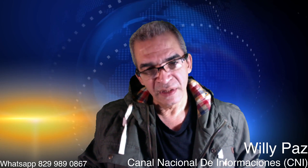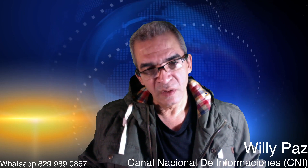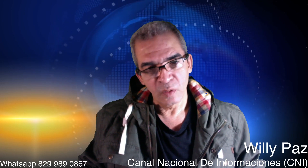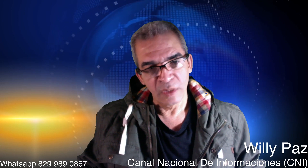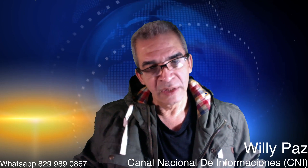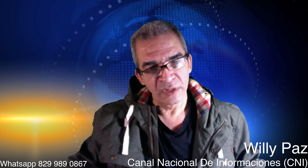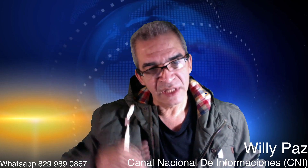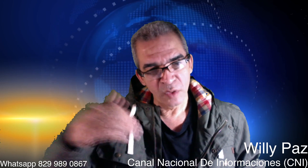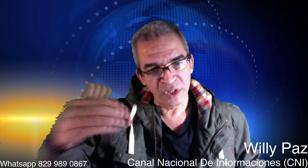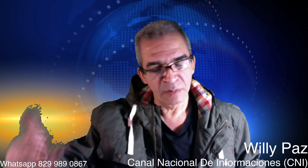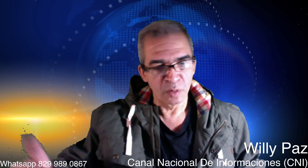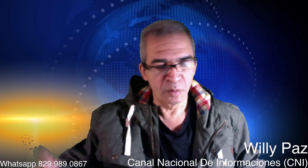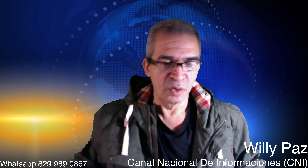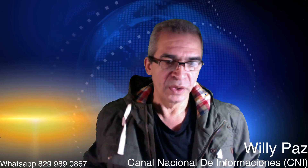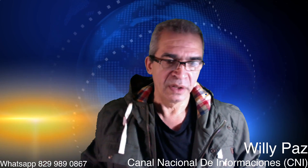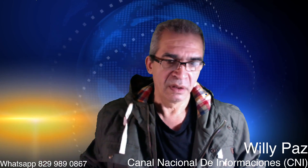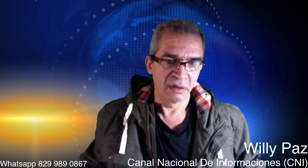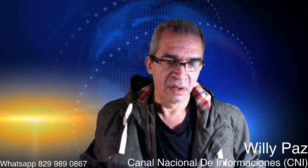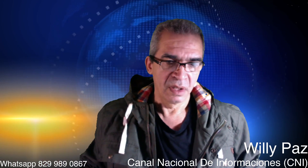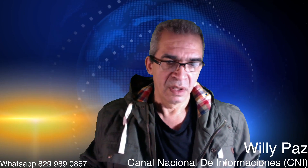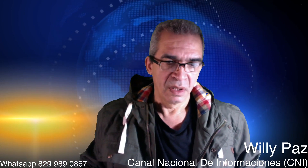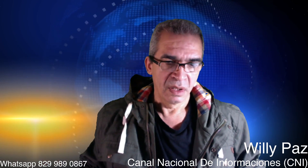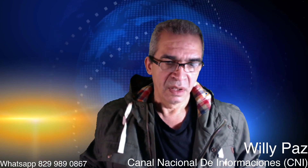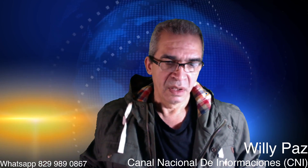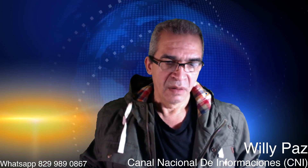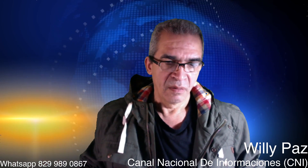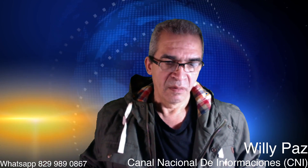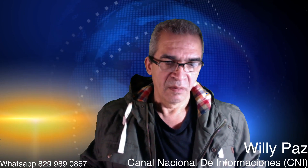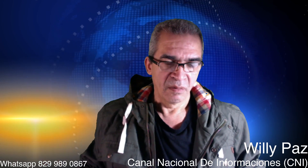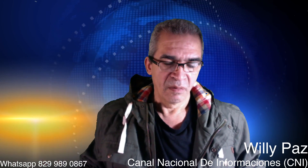urgencia. Cuando esa jueza pospone